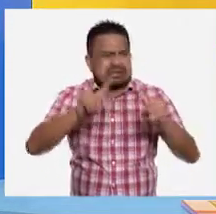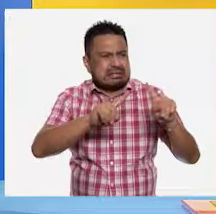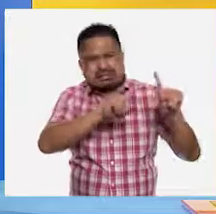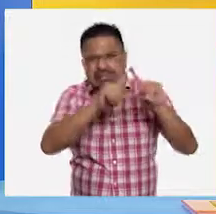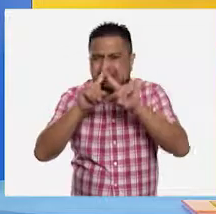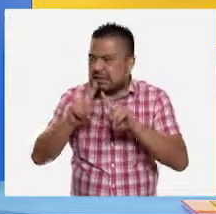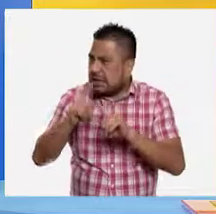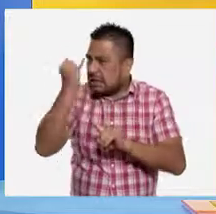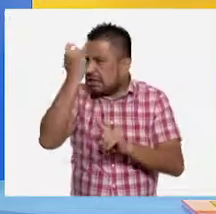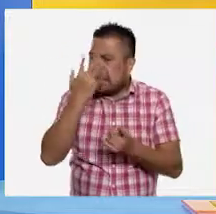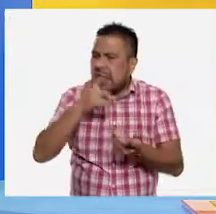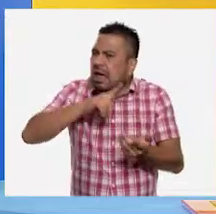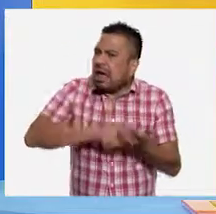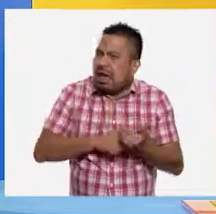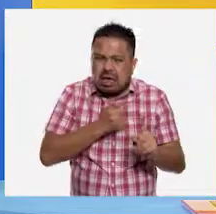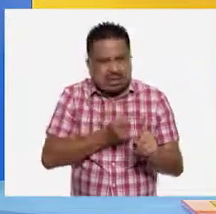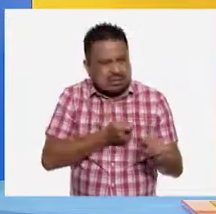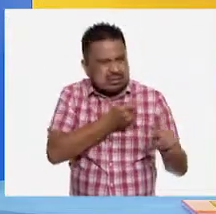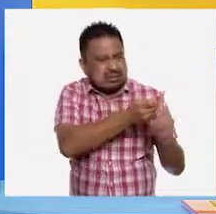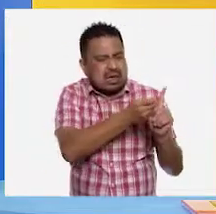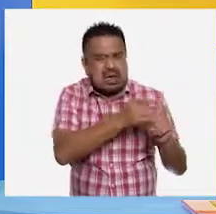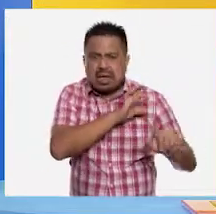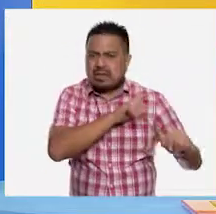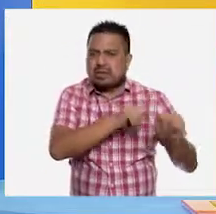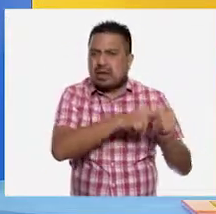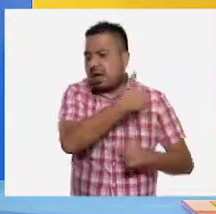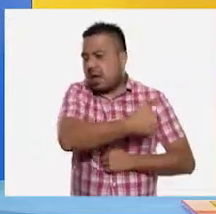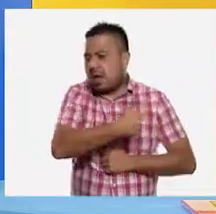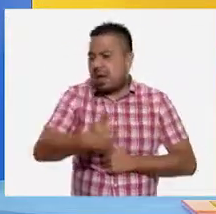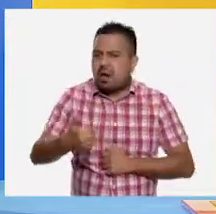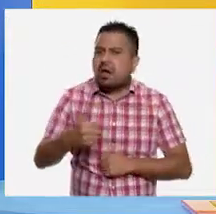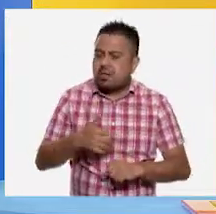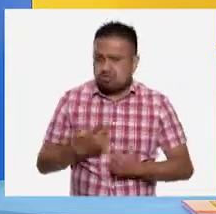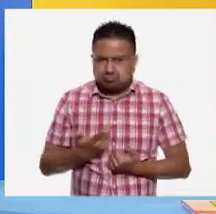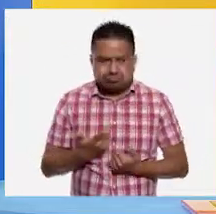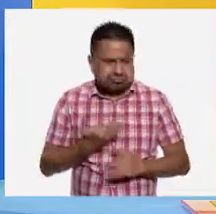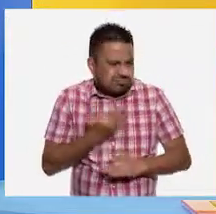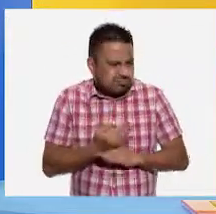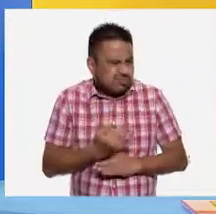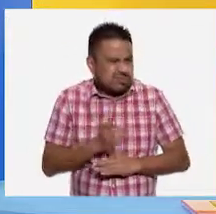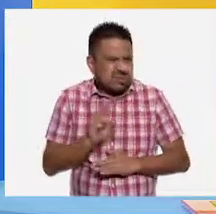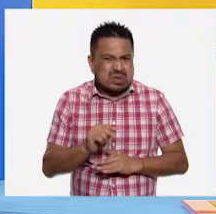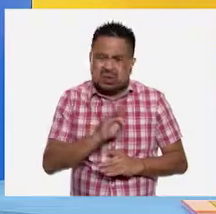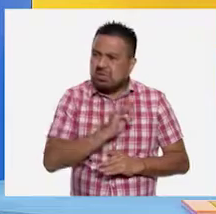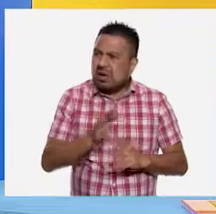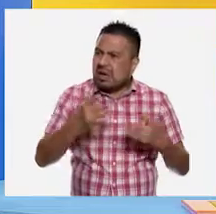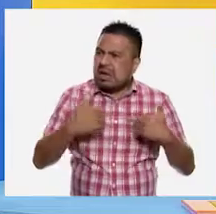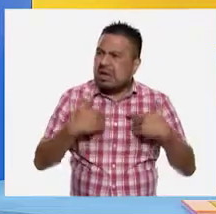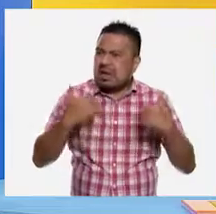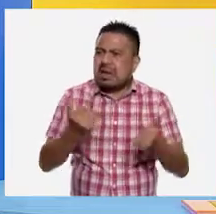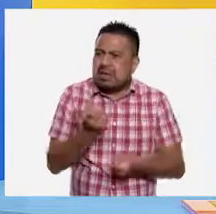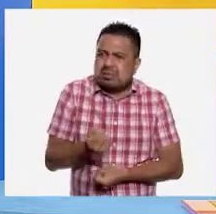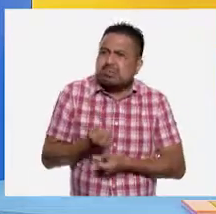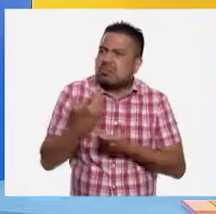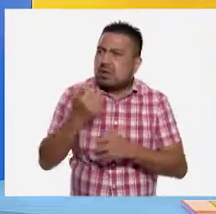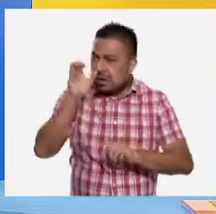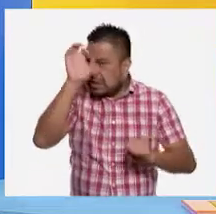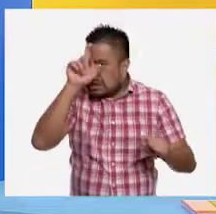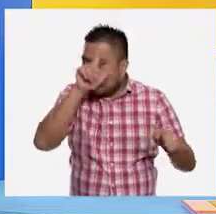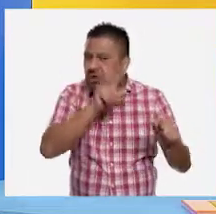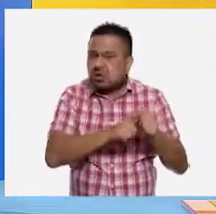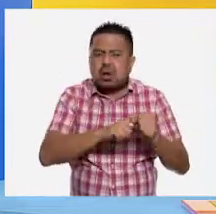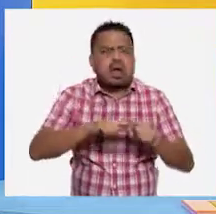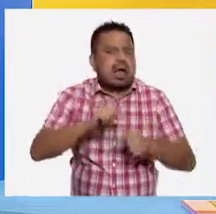retratan ideales y preocupaciones específicas de cada época, no podríamos entender las expresiones culturales del México de los